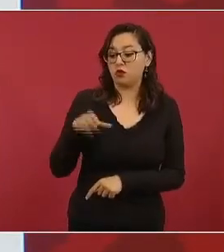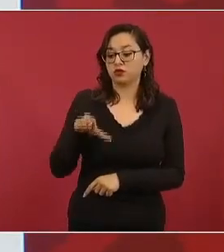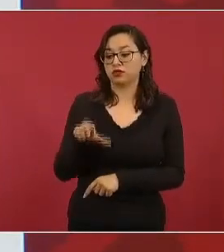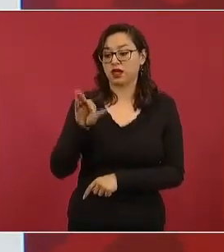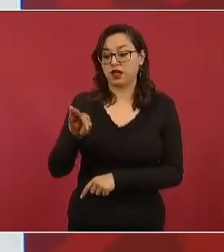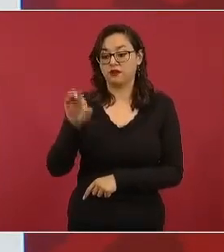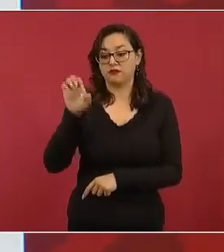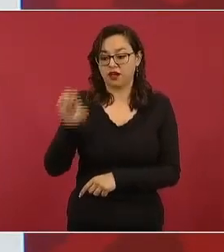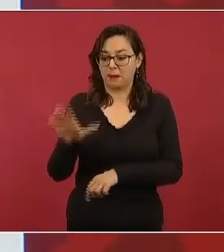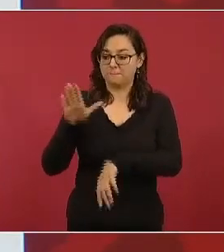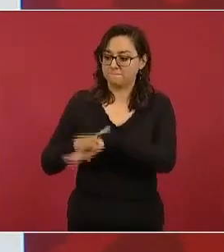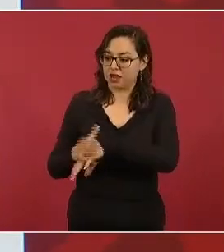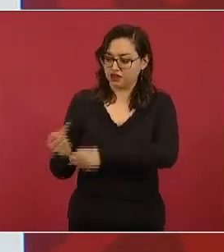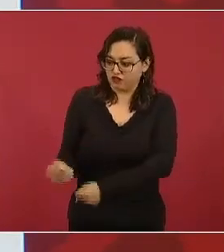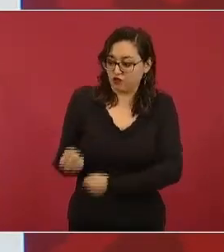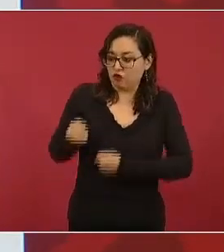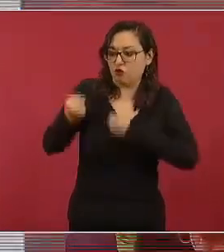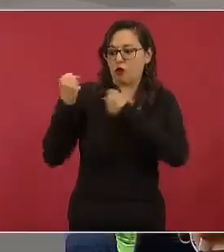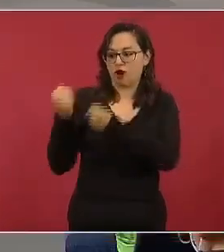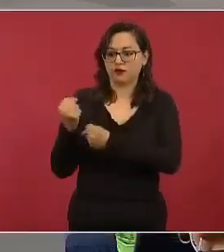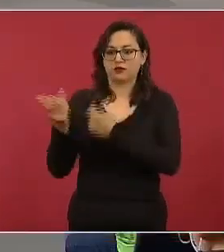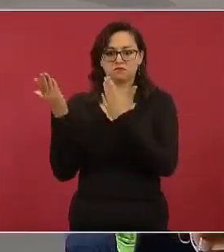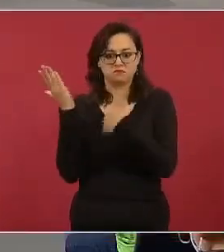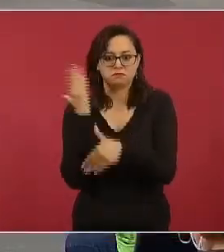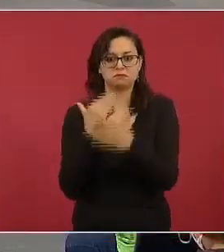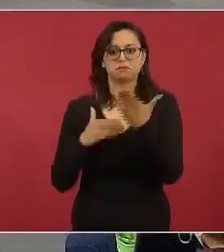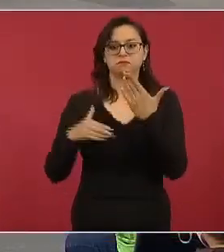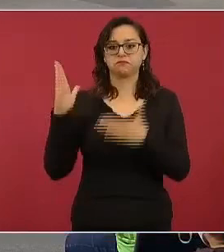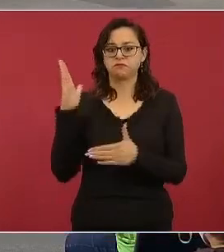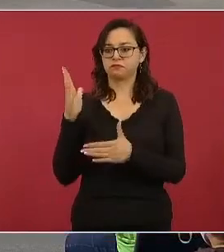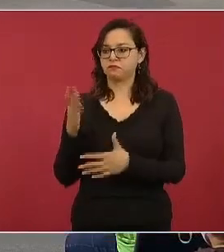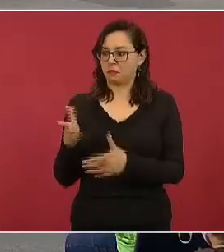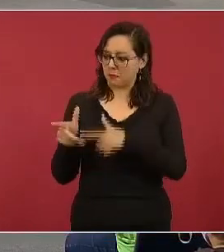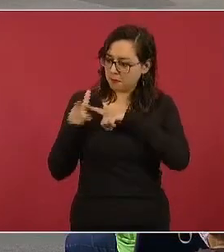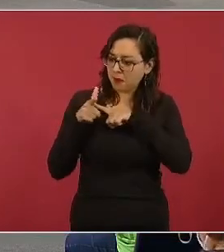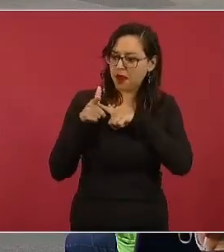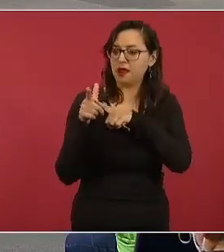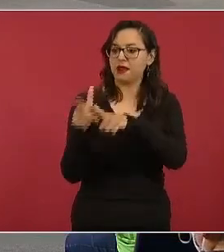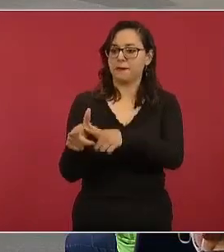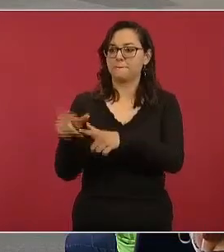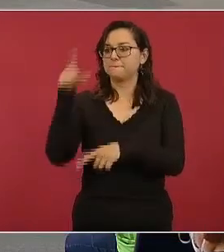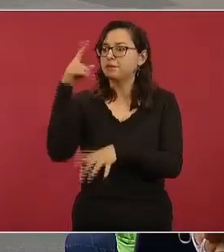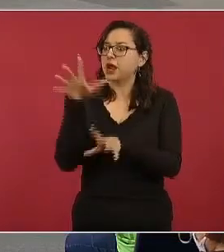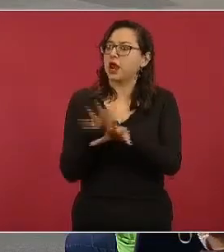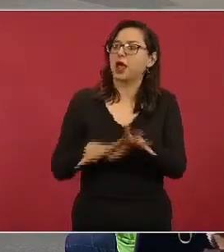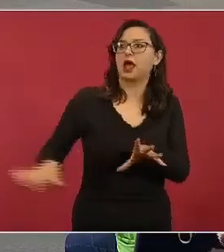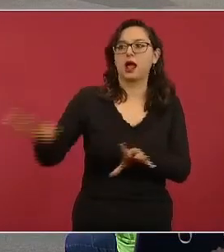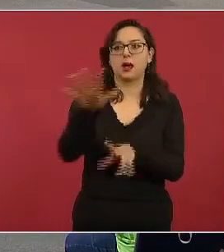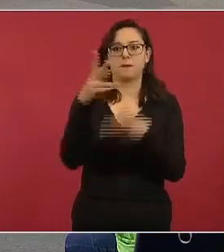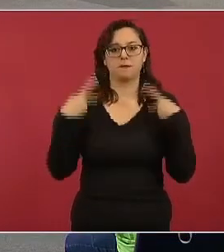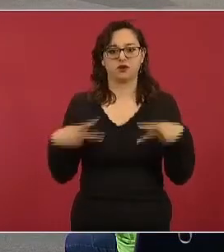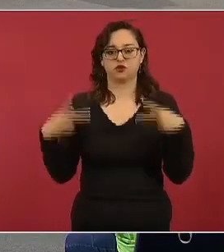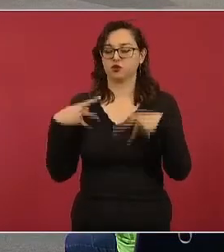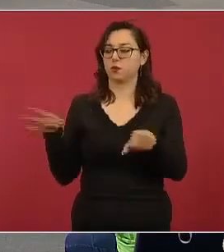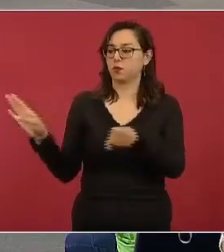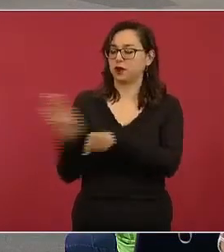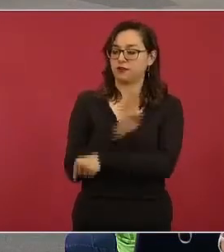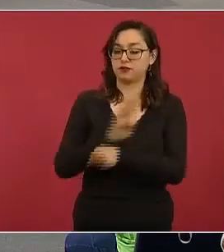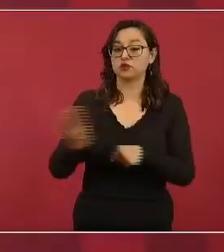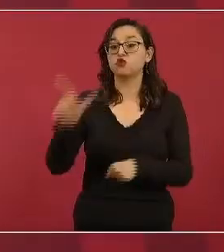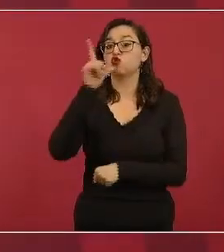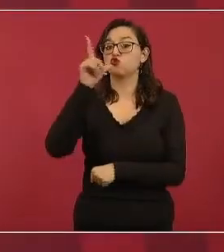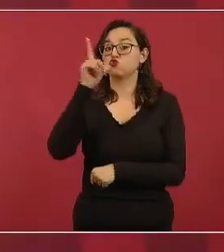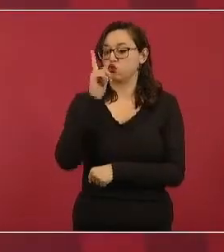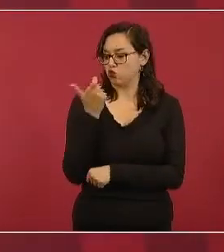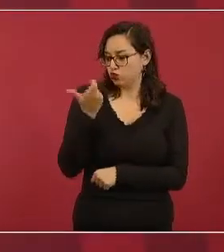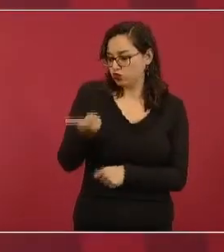de Electricidad, que es una empresa pública en beneficio de los ciudadanos, para que no aumente